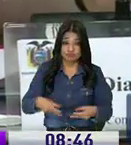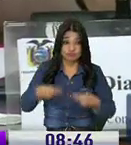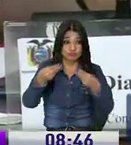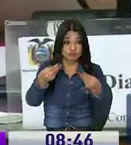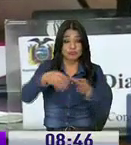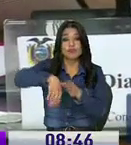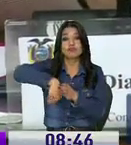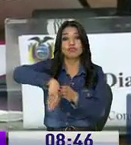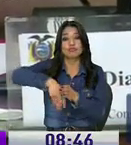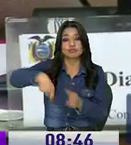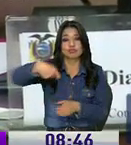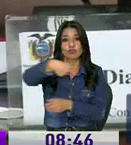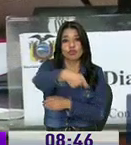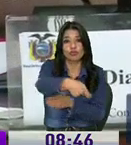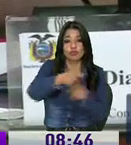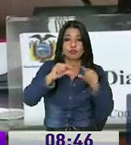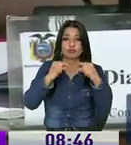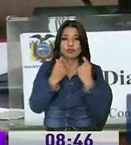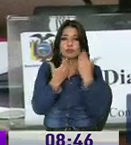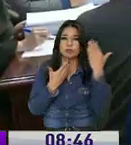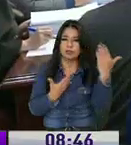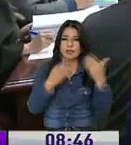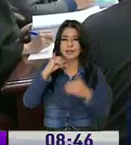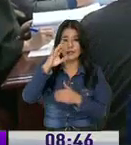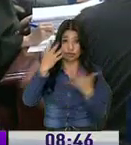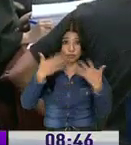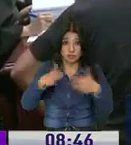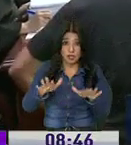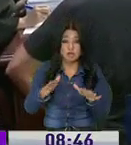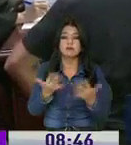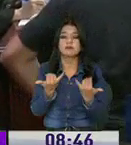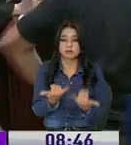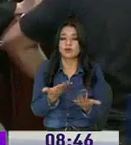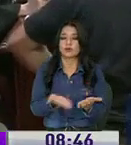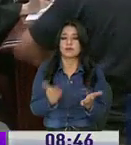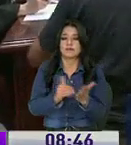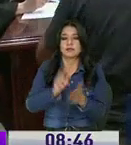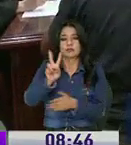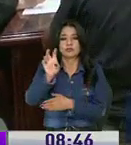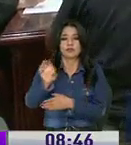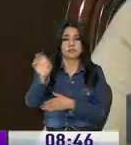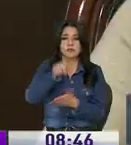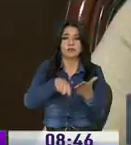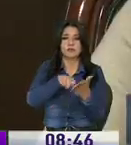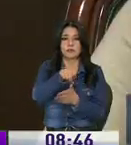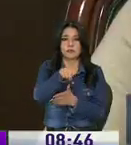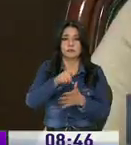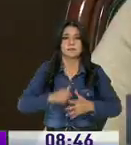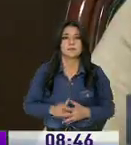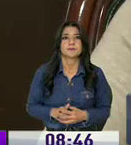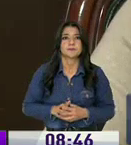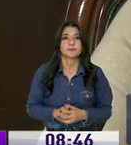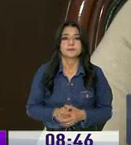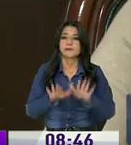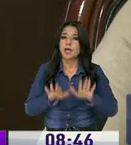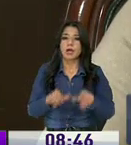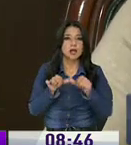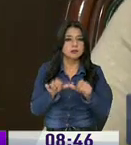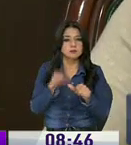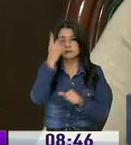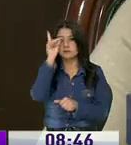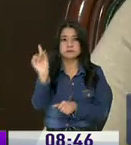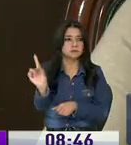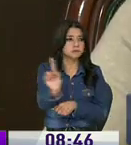fondo partidario permanente a favor del movimiento Creo, fue este 2 de enero que el Pleno aprobó este punto. Así actuamos y seguiremos